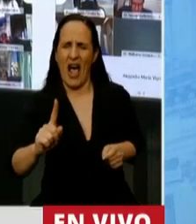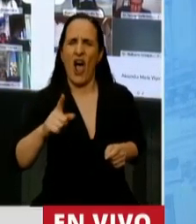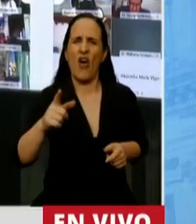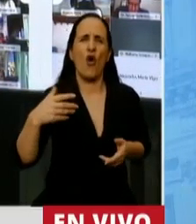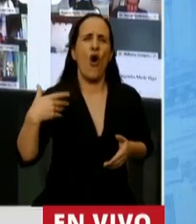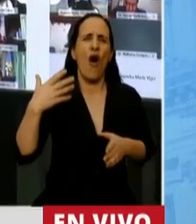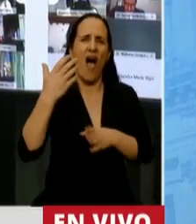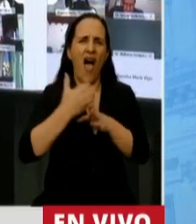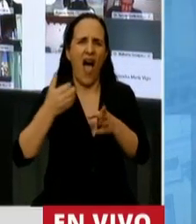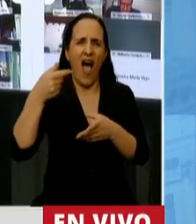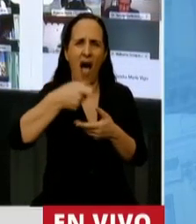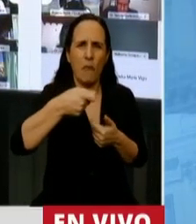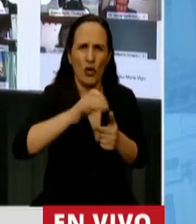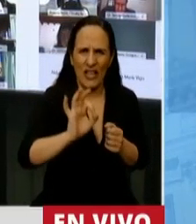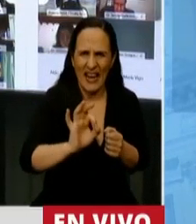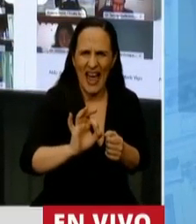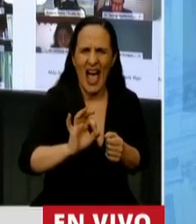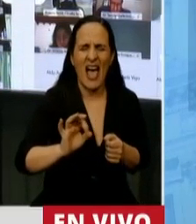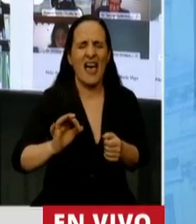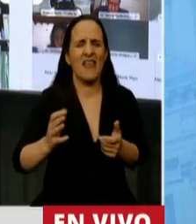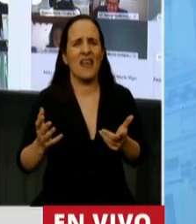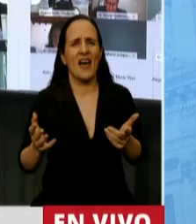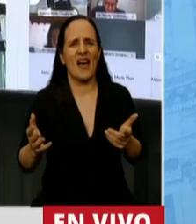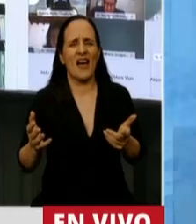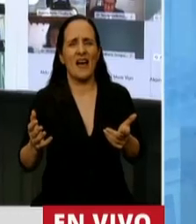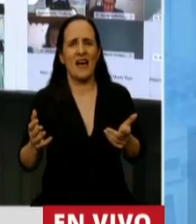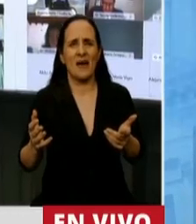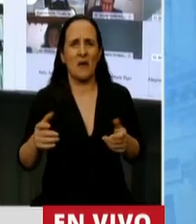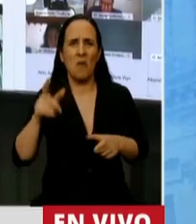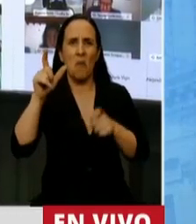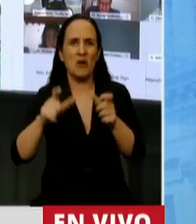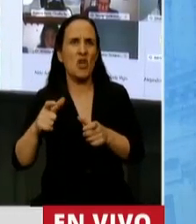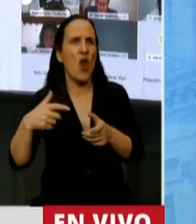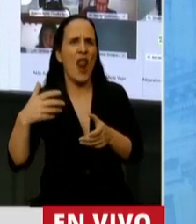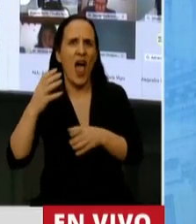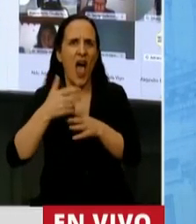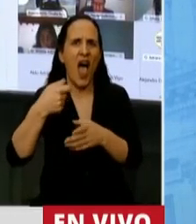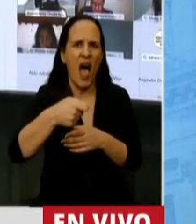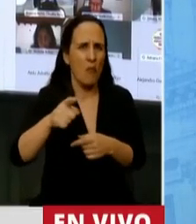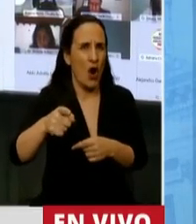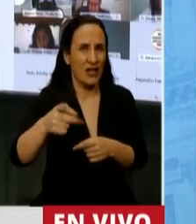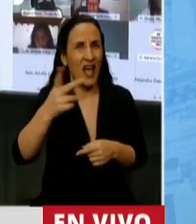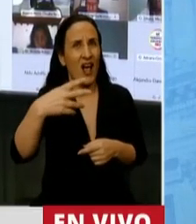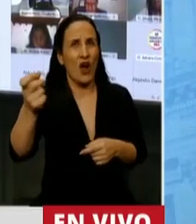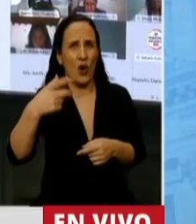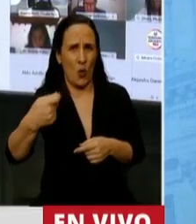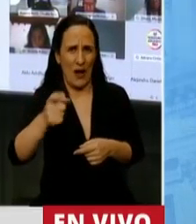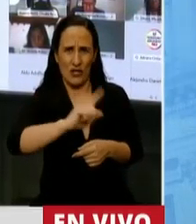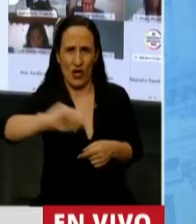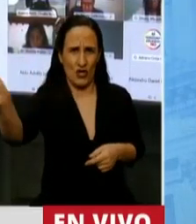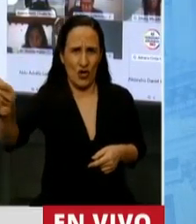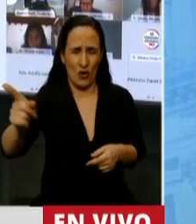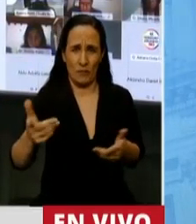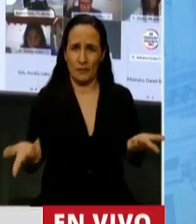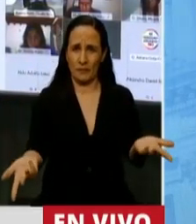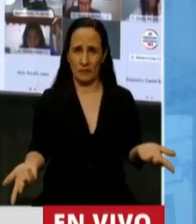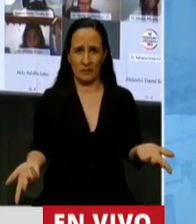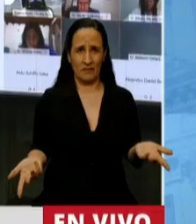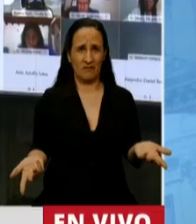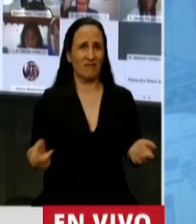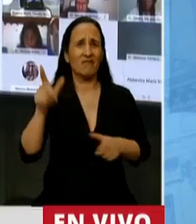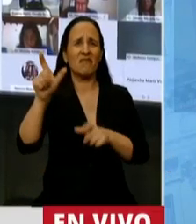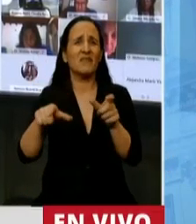nunca aportaron, esa gente que no tenía aporte, no cobra jubilación. ¿Qué quieren que hagan